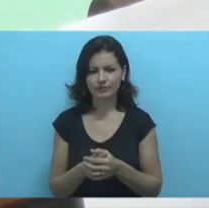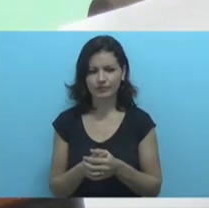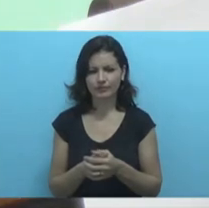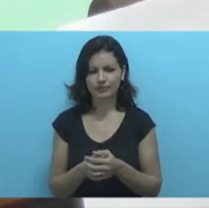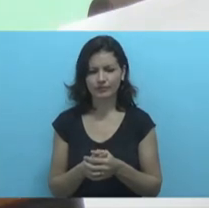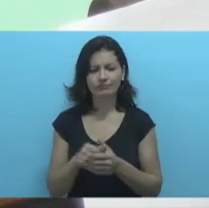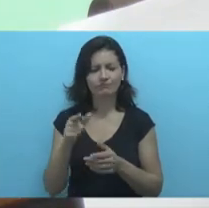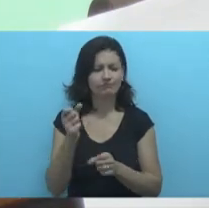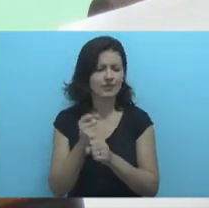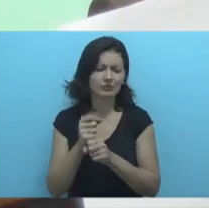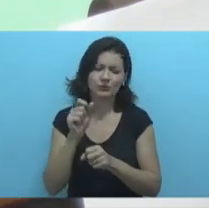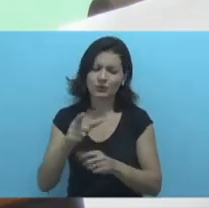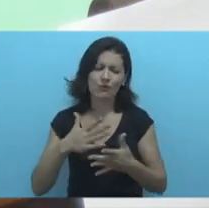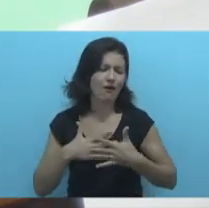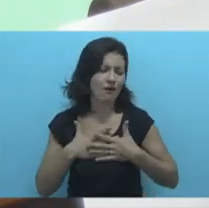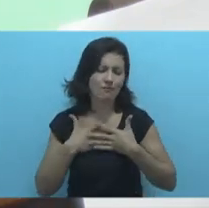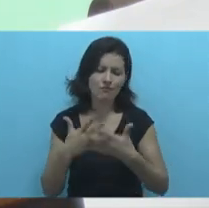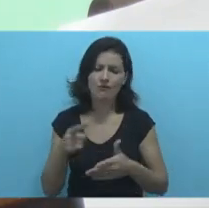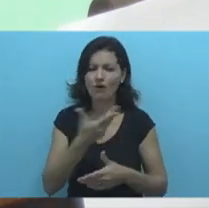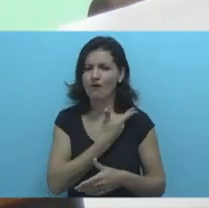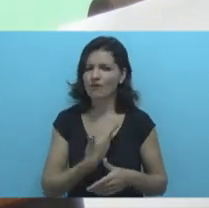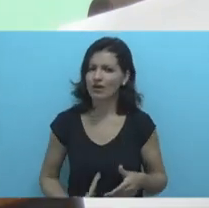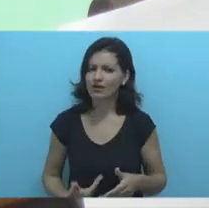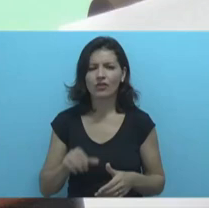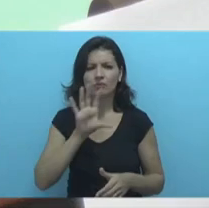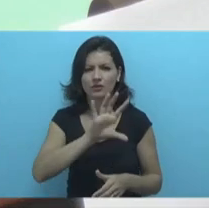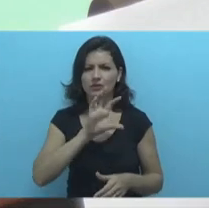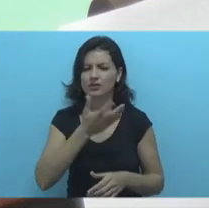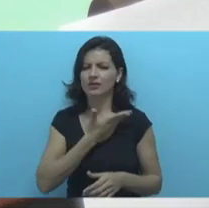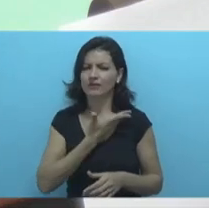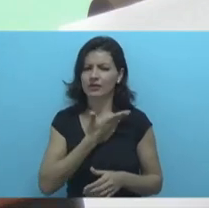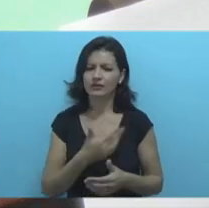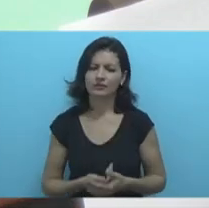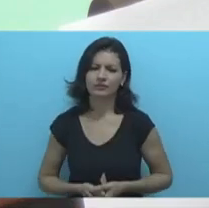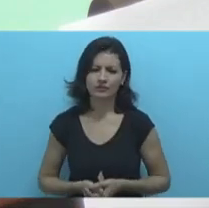que disfrutó plenamente, que fue ser gobernador de la provincia de Santa Fe.